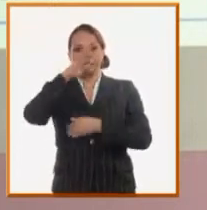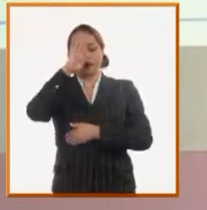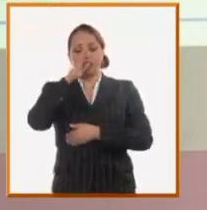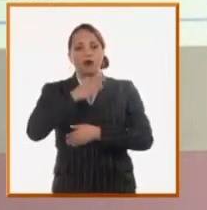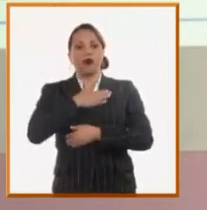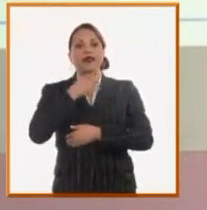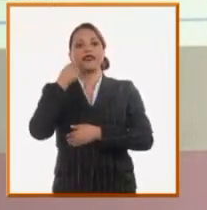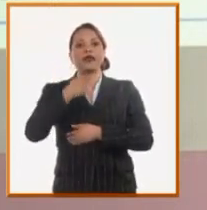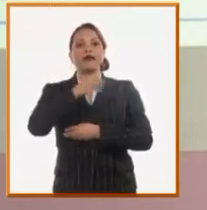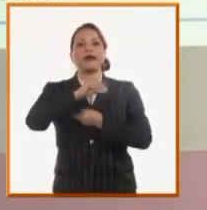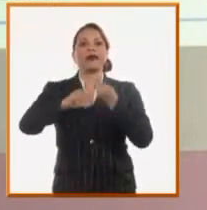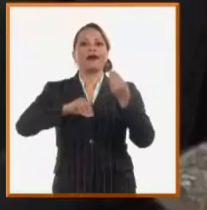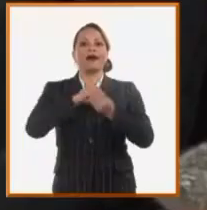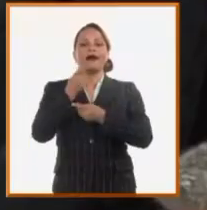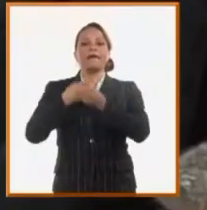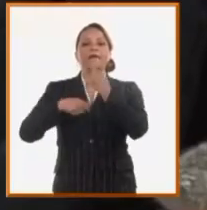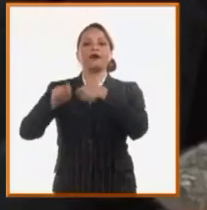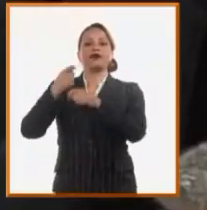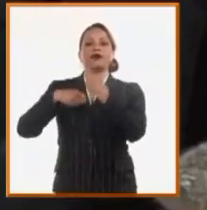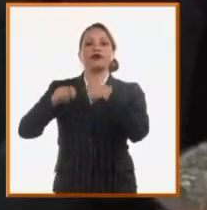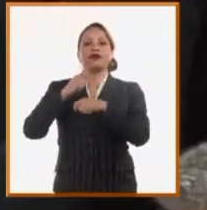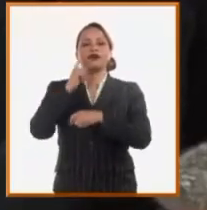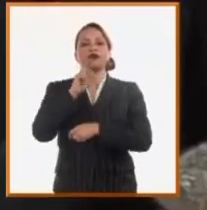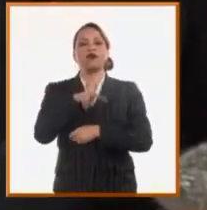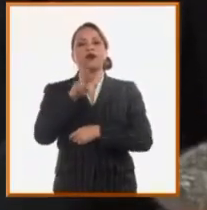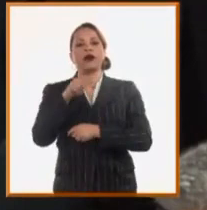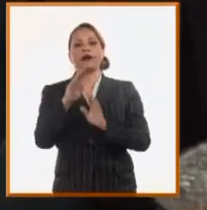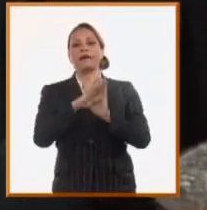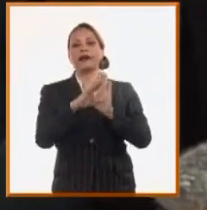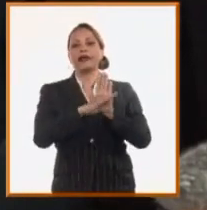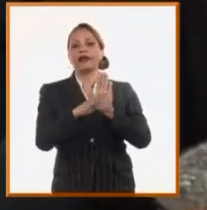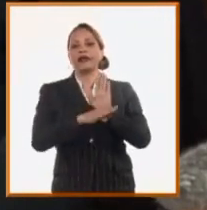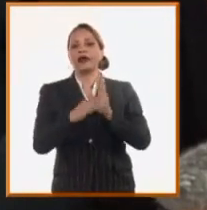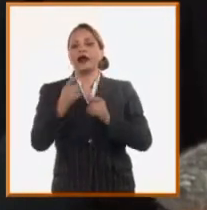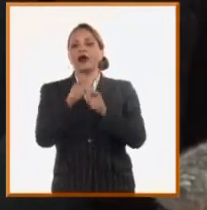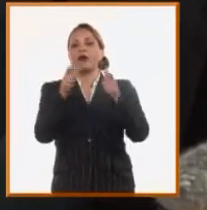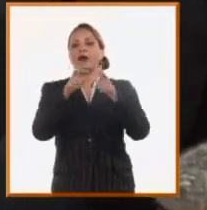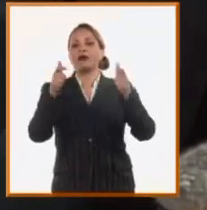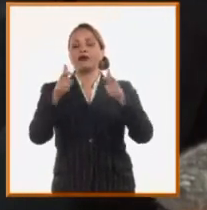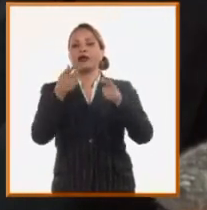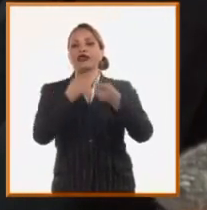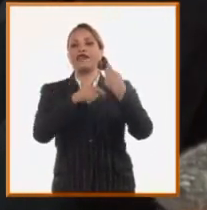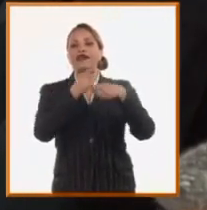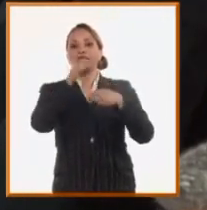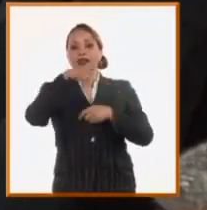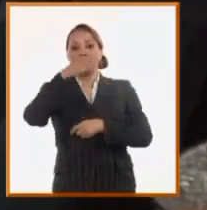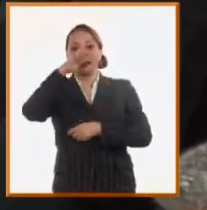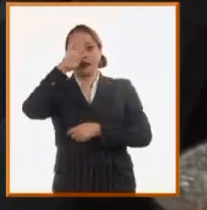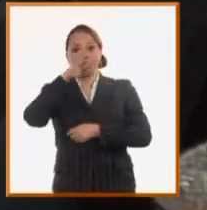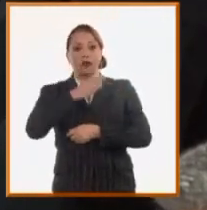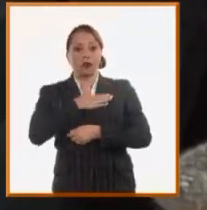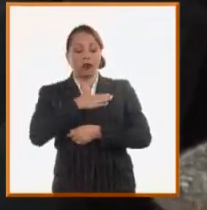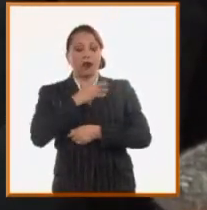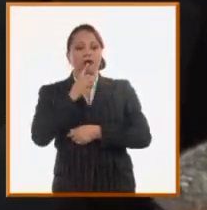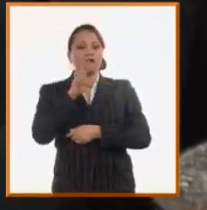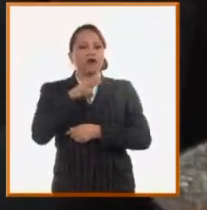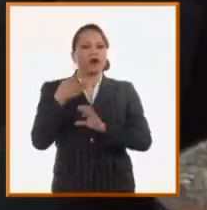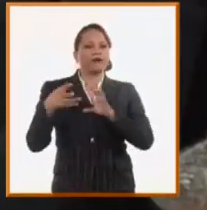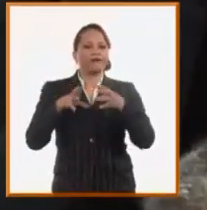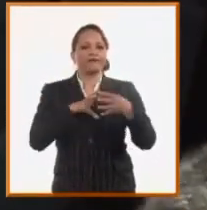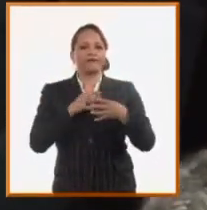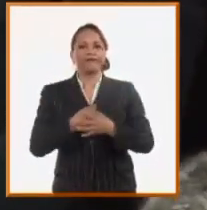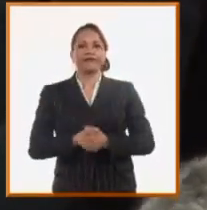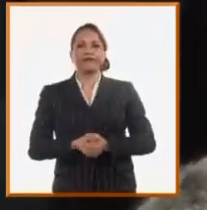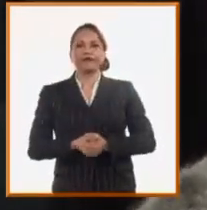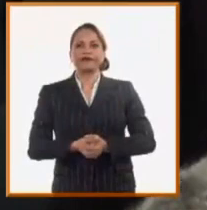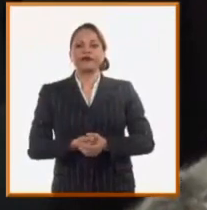que diversificar las exportaciones, hay que buscar medidas para incrementar las exportaciones locales de productos endógenos